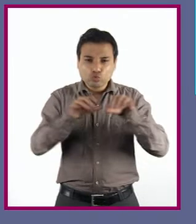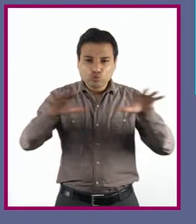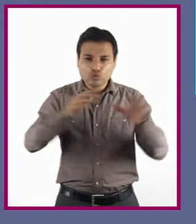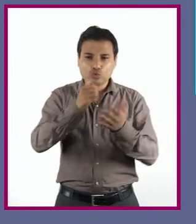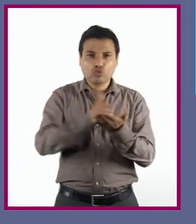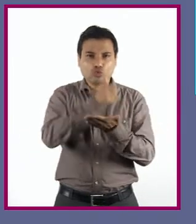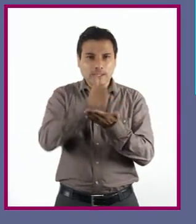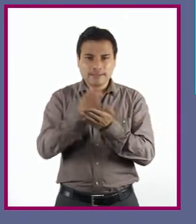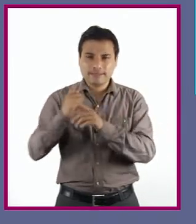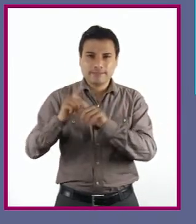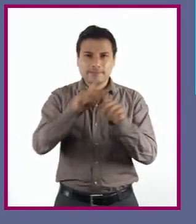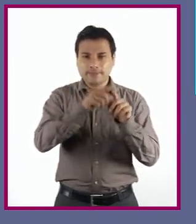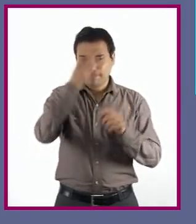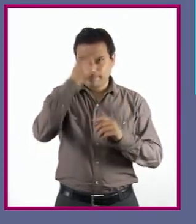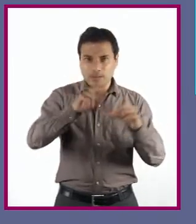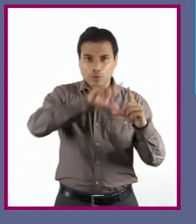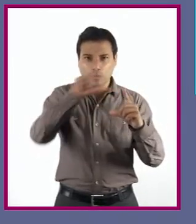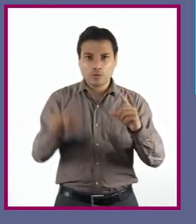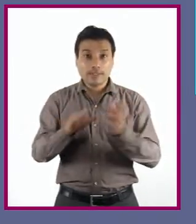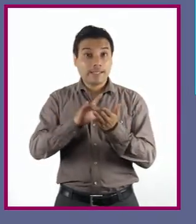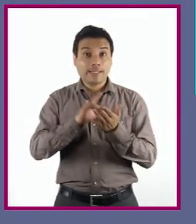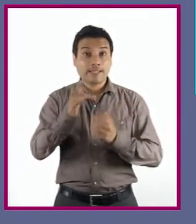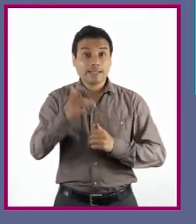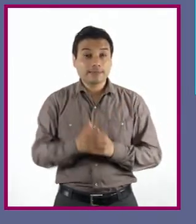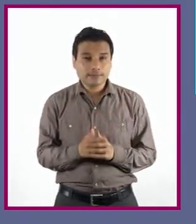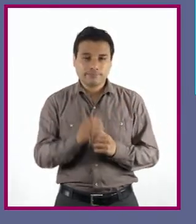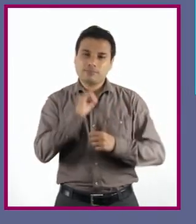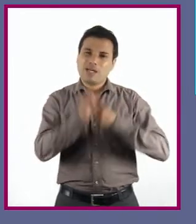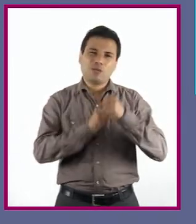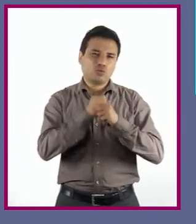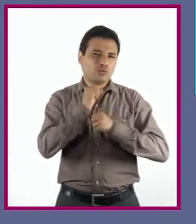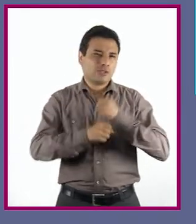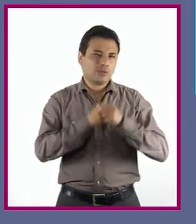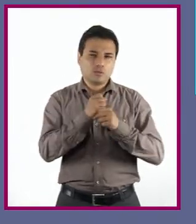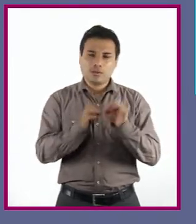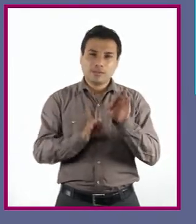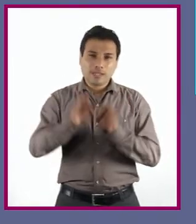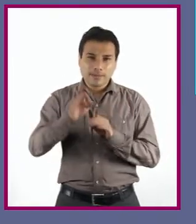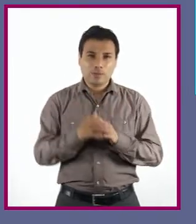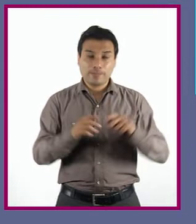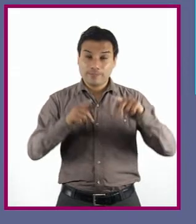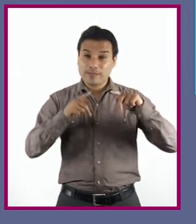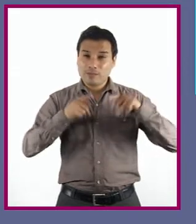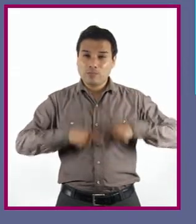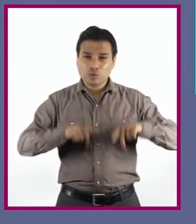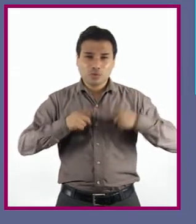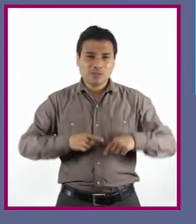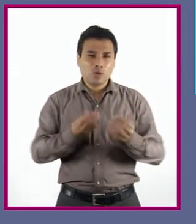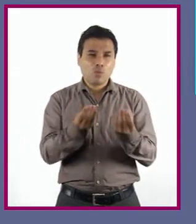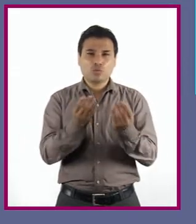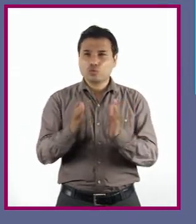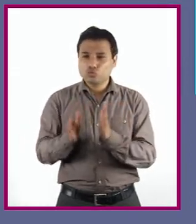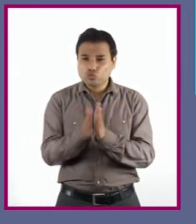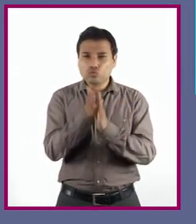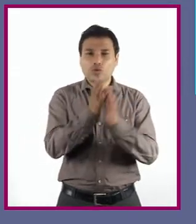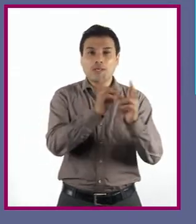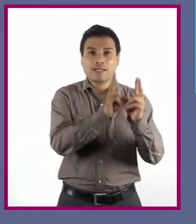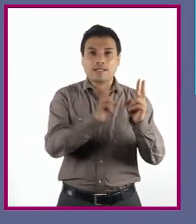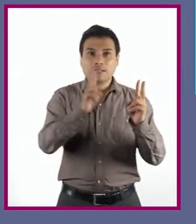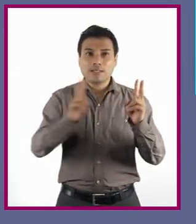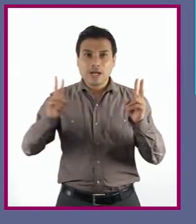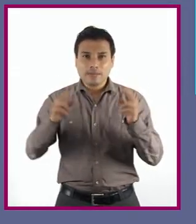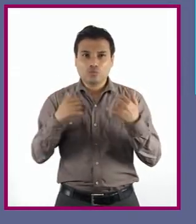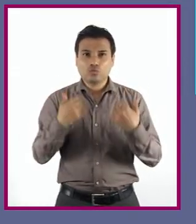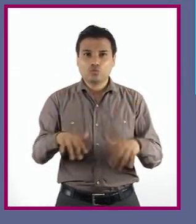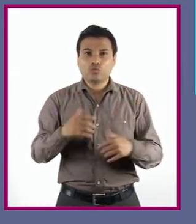México. Y esto es resultado de muchos años de trabajo. Cientos de miles de kilómetros de cables conductores, miles